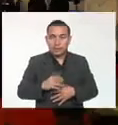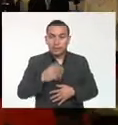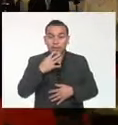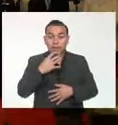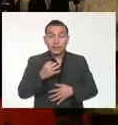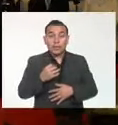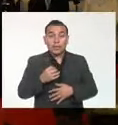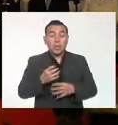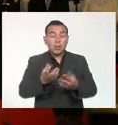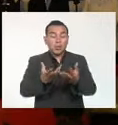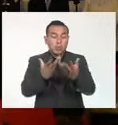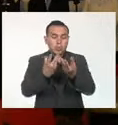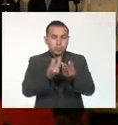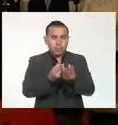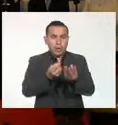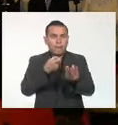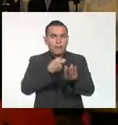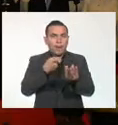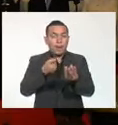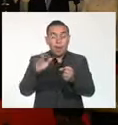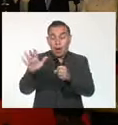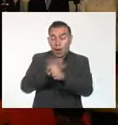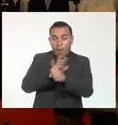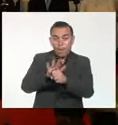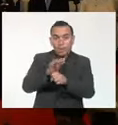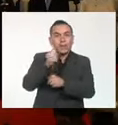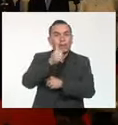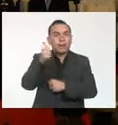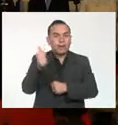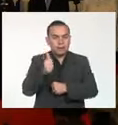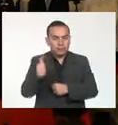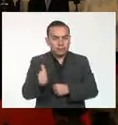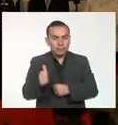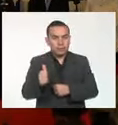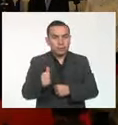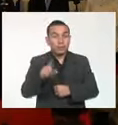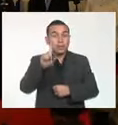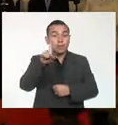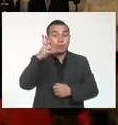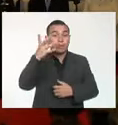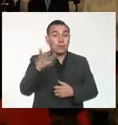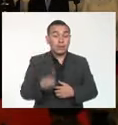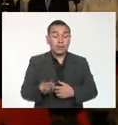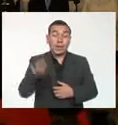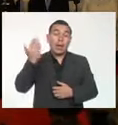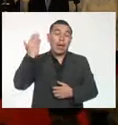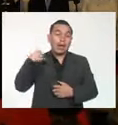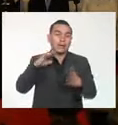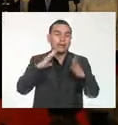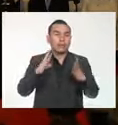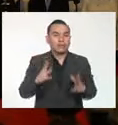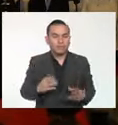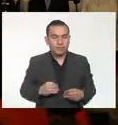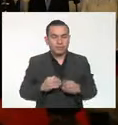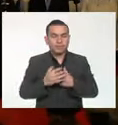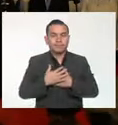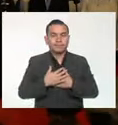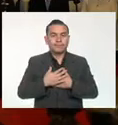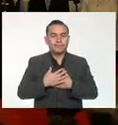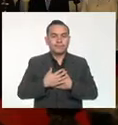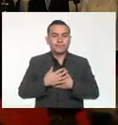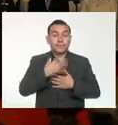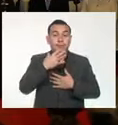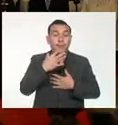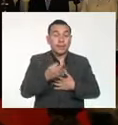menos homicidios enteros en todo el mes de lo que había en un solo día en los gobiernos anteriores. Y